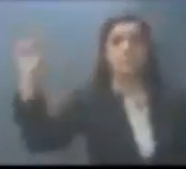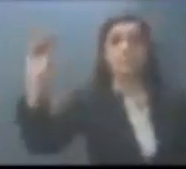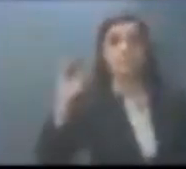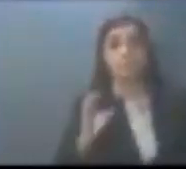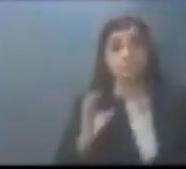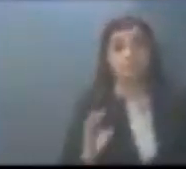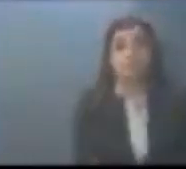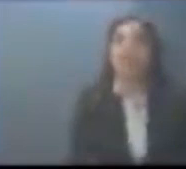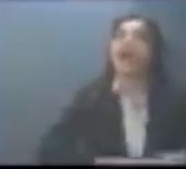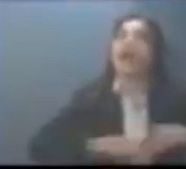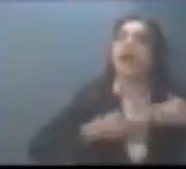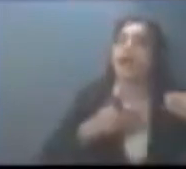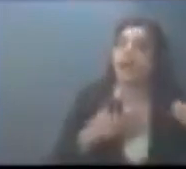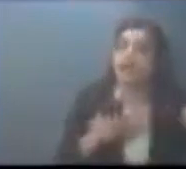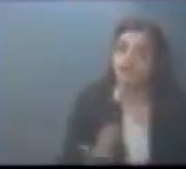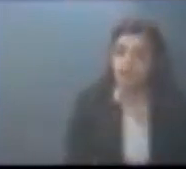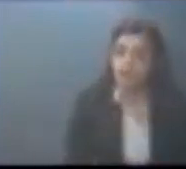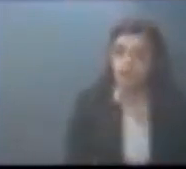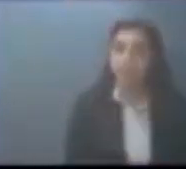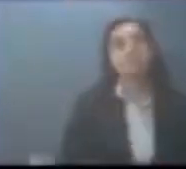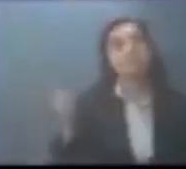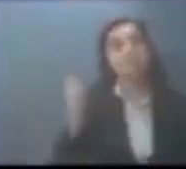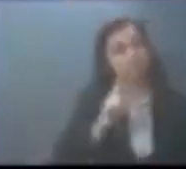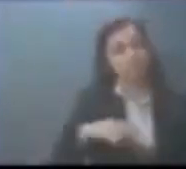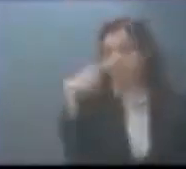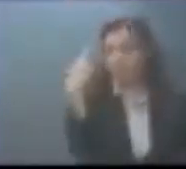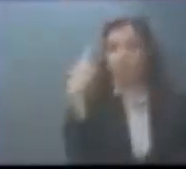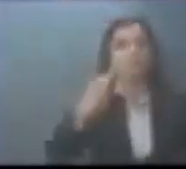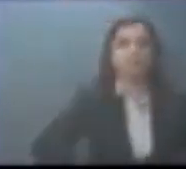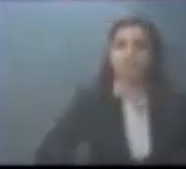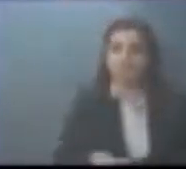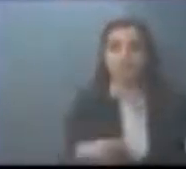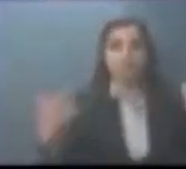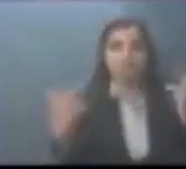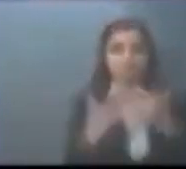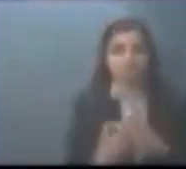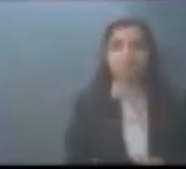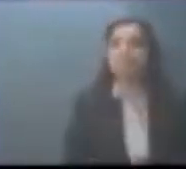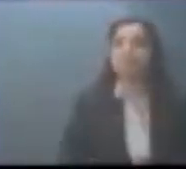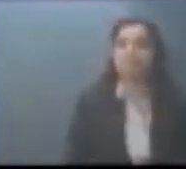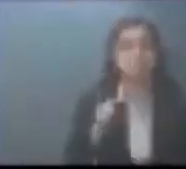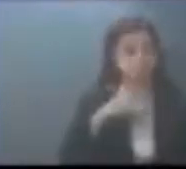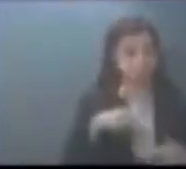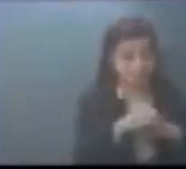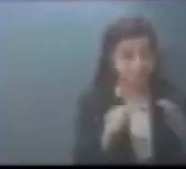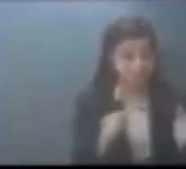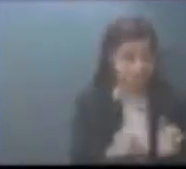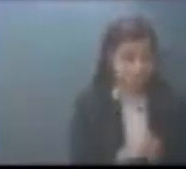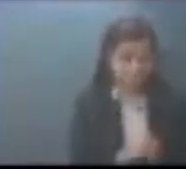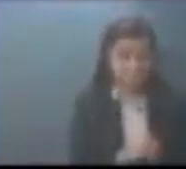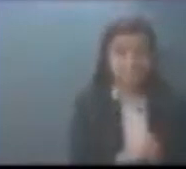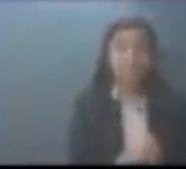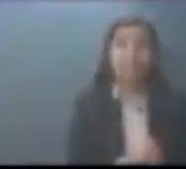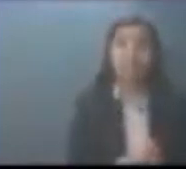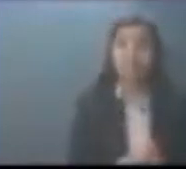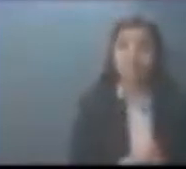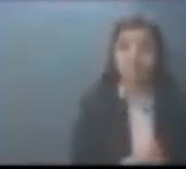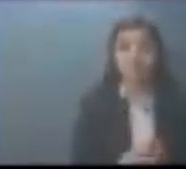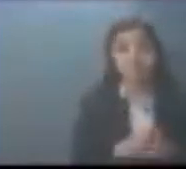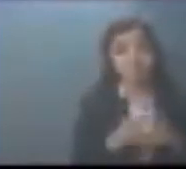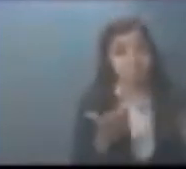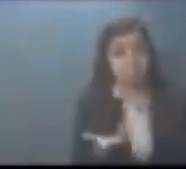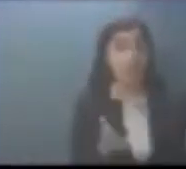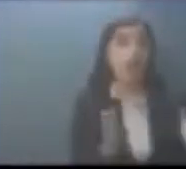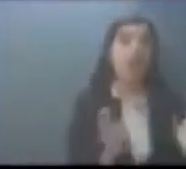Eso es ser congruente con la realidad. Ahora bien, aquí en esta Asamblea Legislativa,